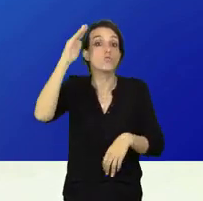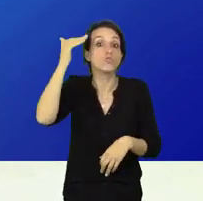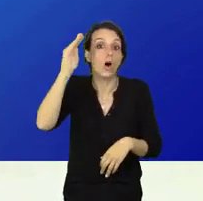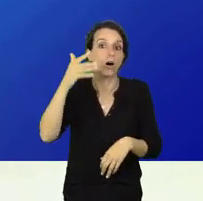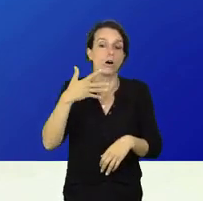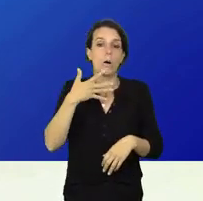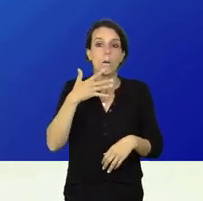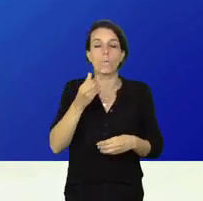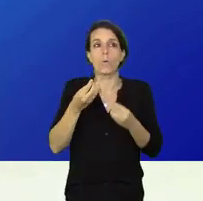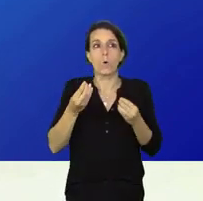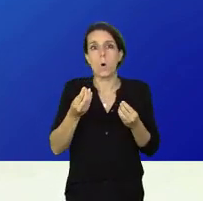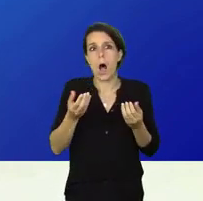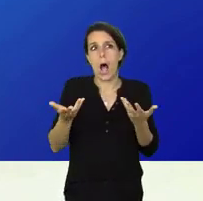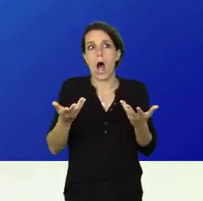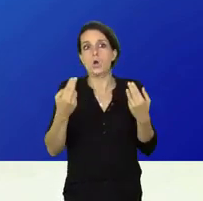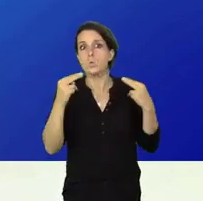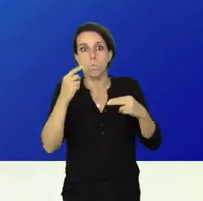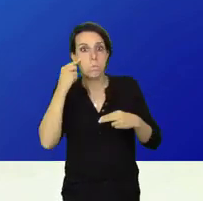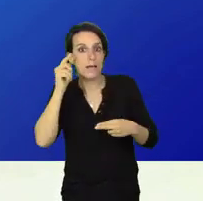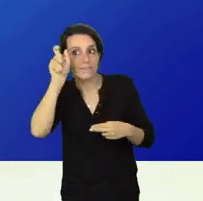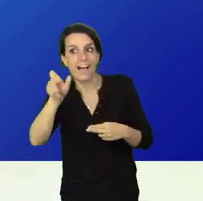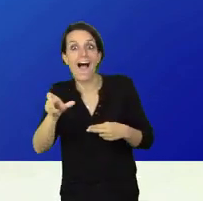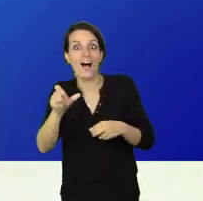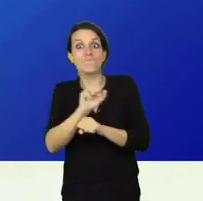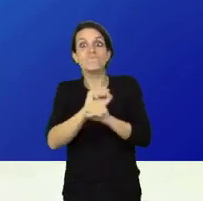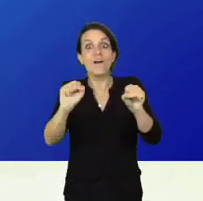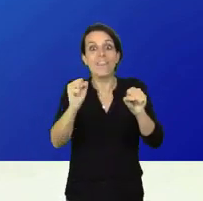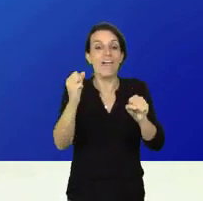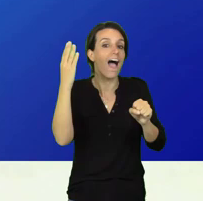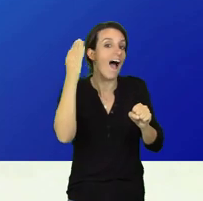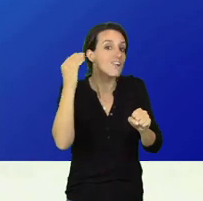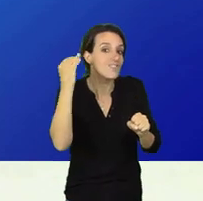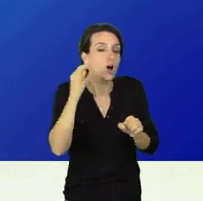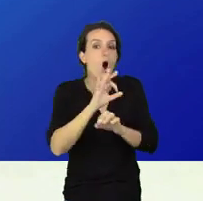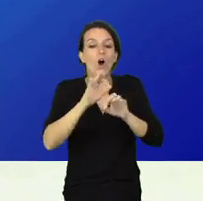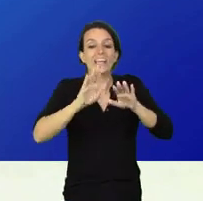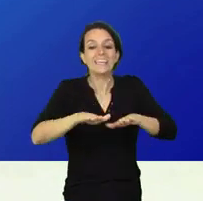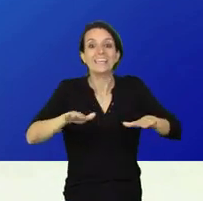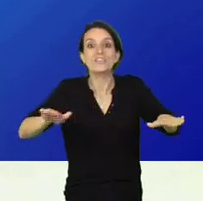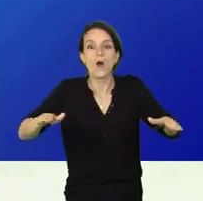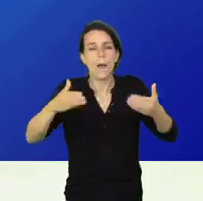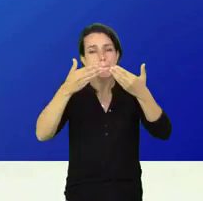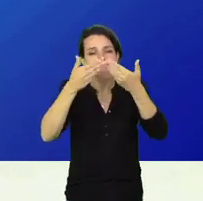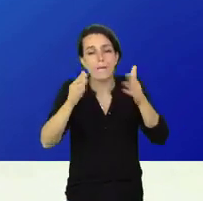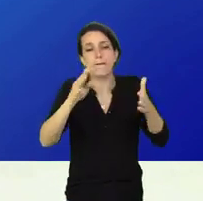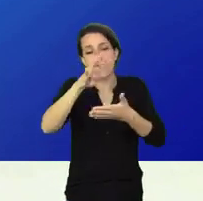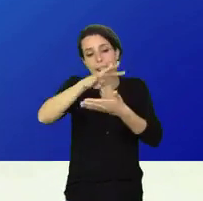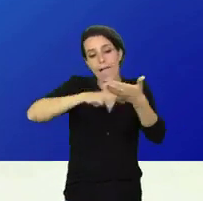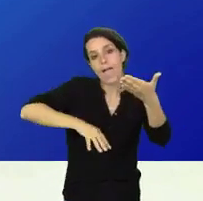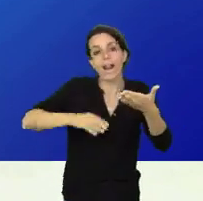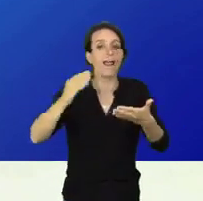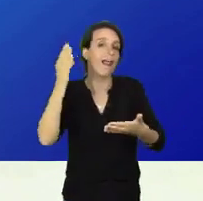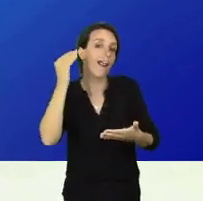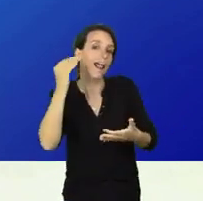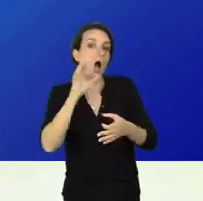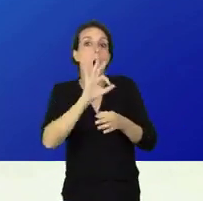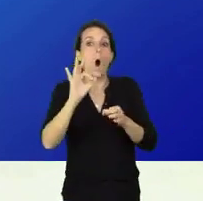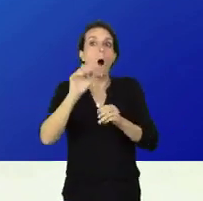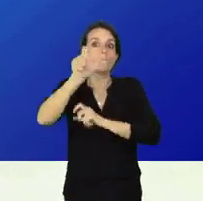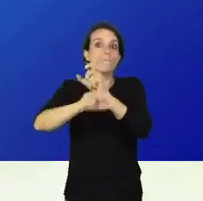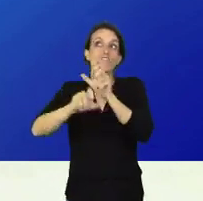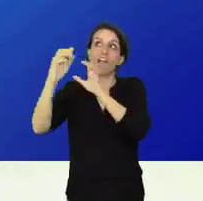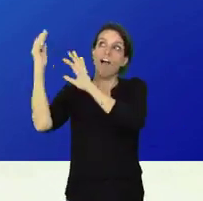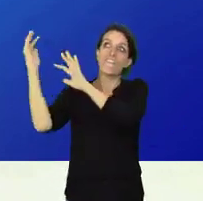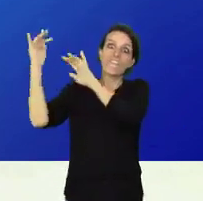por ahí pueden apoyarse en ciertos recursos de acceso, los niños que están empezando a leer, los migrantes que llegan a un país y tienen que aprender